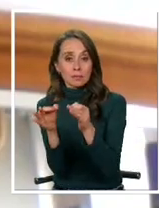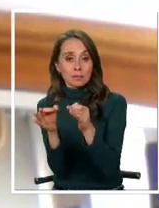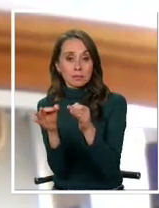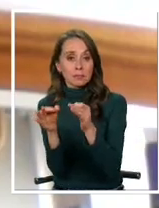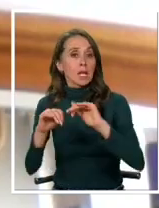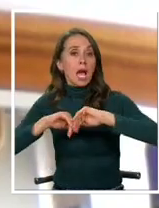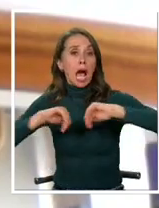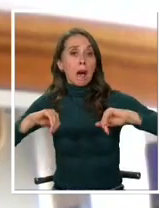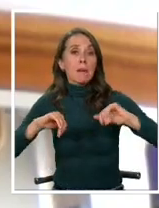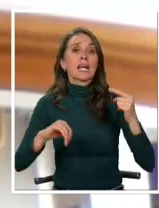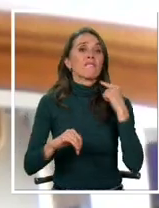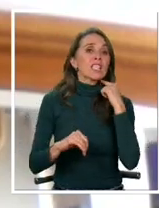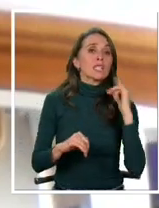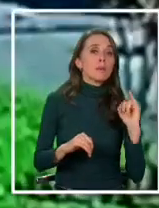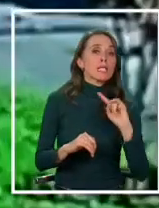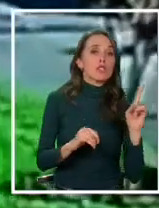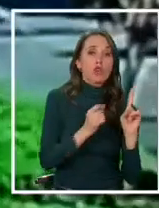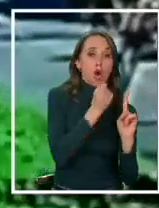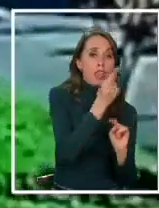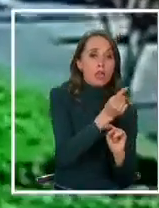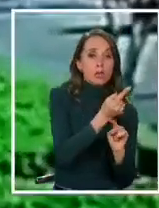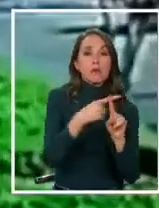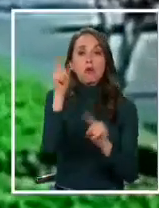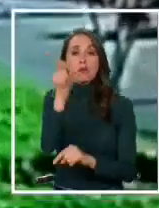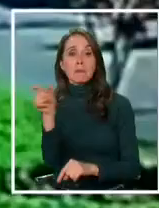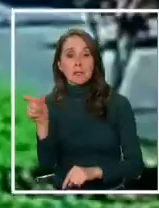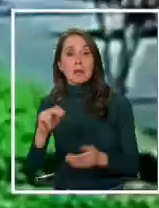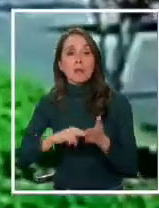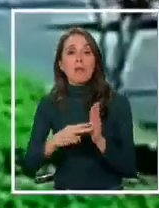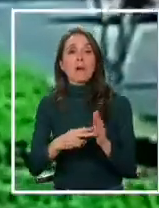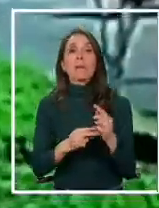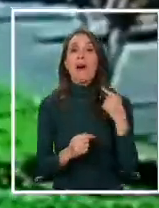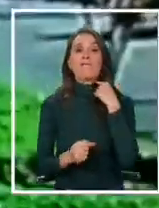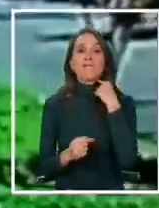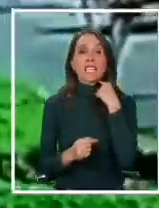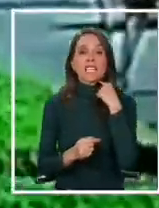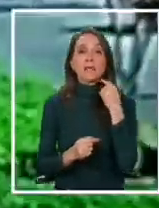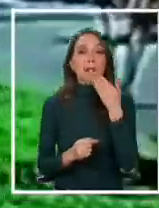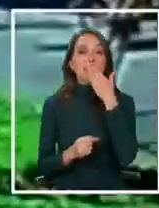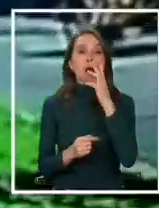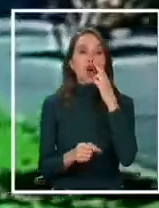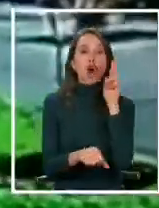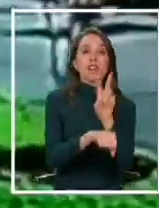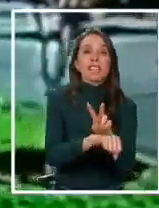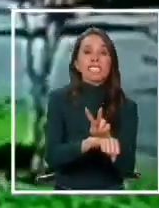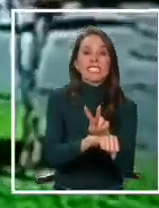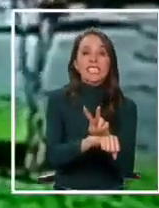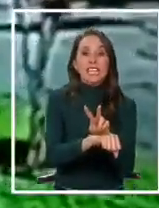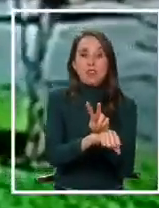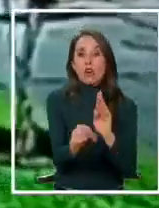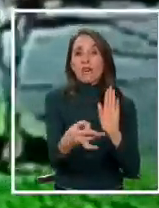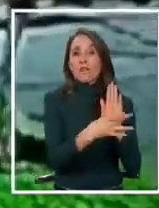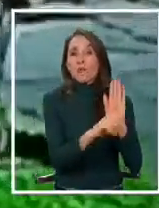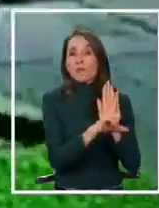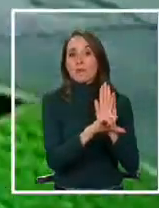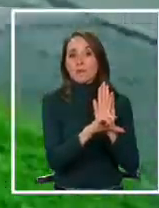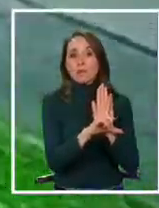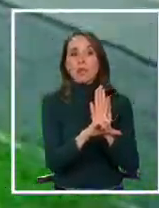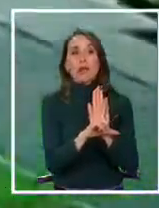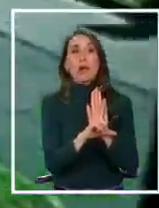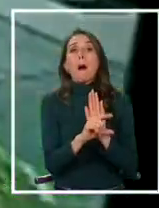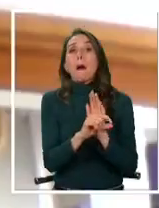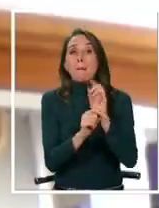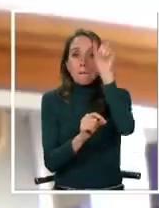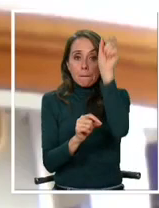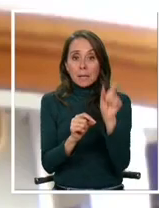independiente de que la víctima denuncie o no el problema es que la víctima normalmente es el mejor Testigo Del delito lo que pasa es que efectivamente Una